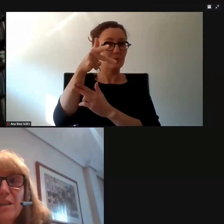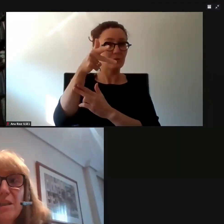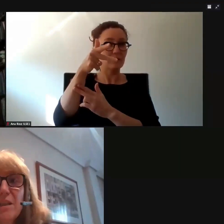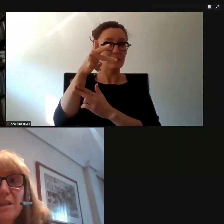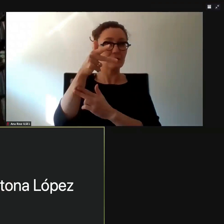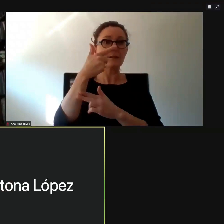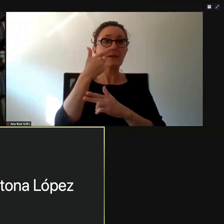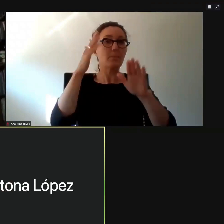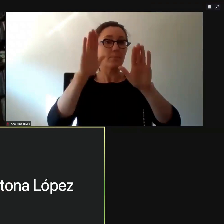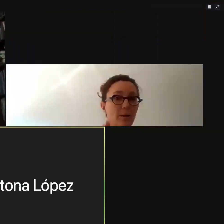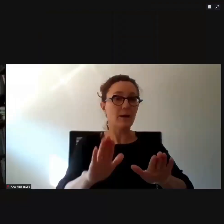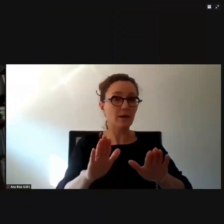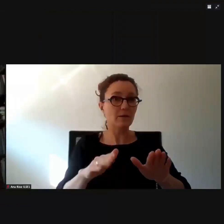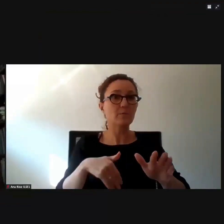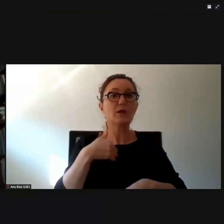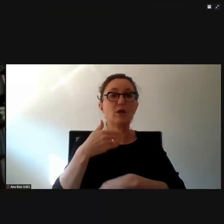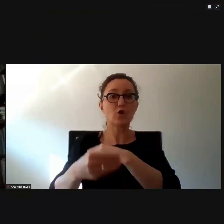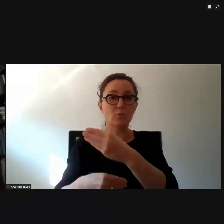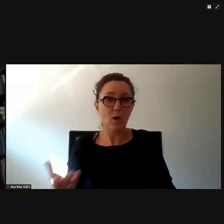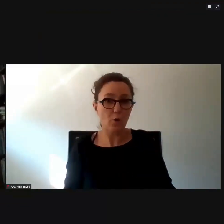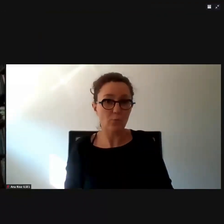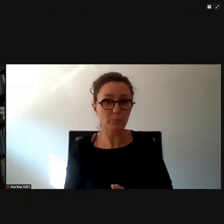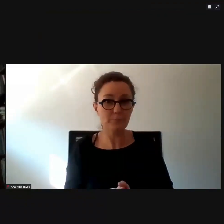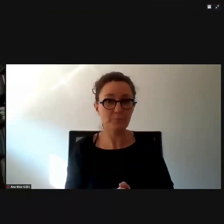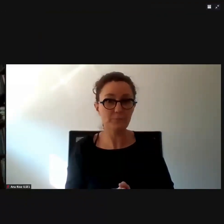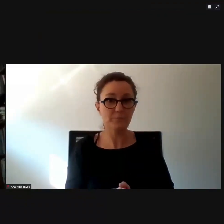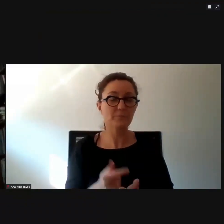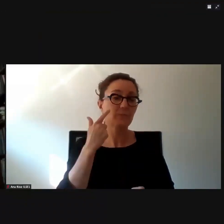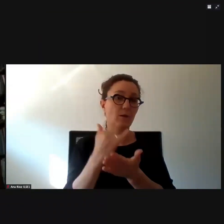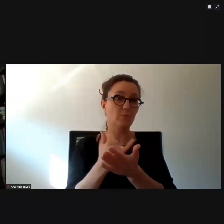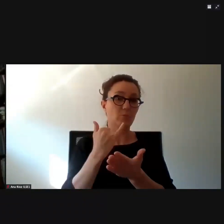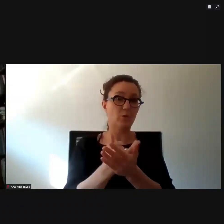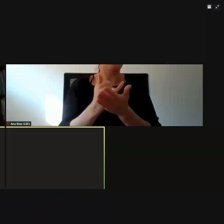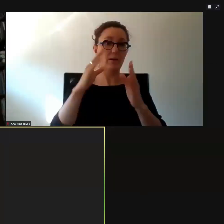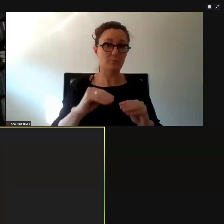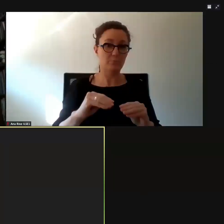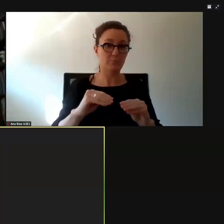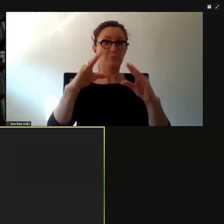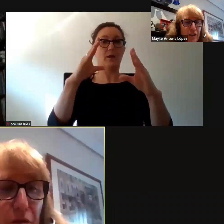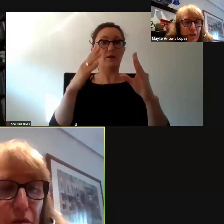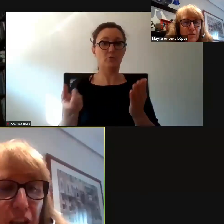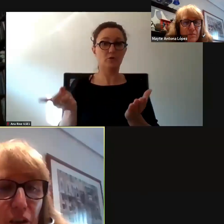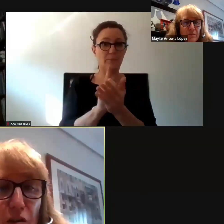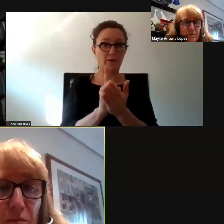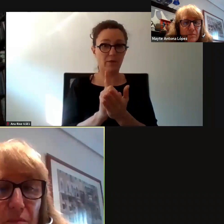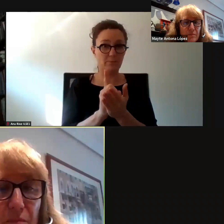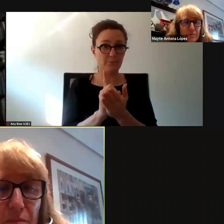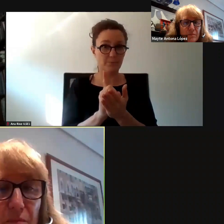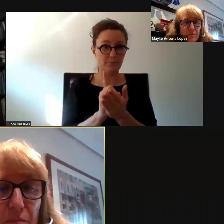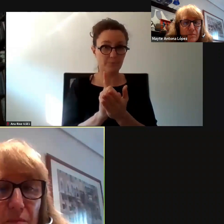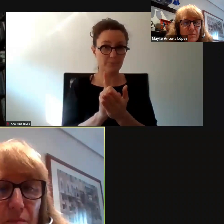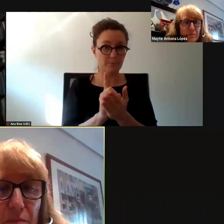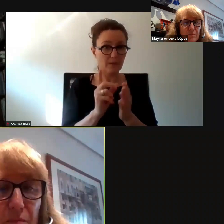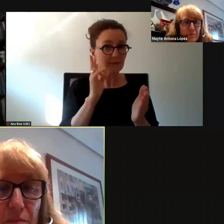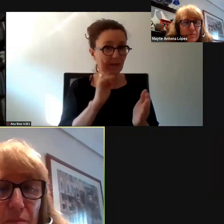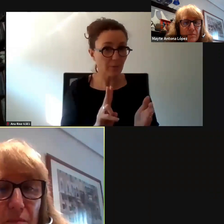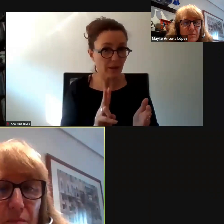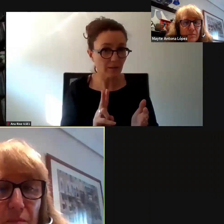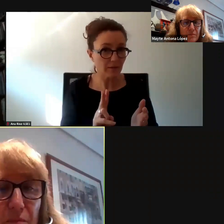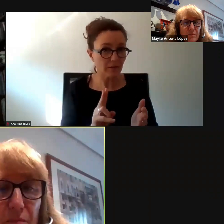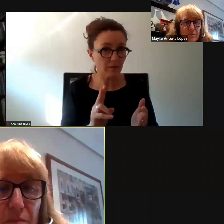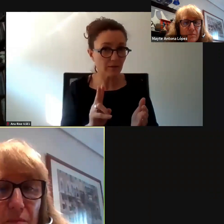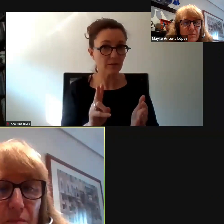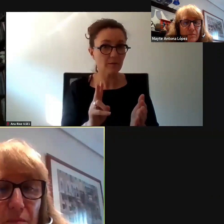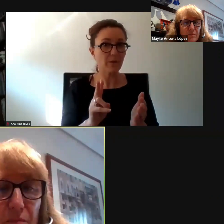hago? Pues prueba a ver, vuelve a encenderla otra vez. A ver, apago y enciendo. Ahora se te ve. ¿Qué tal? Pero